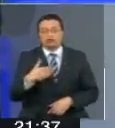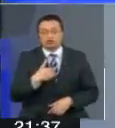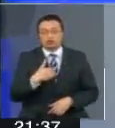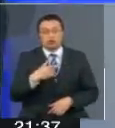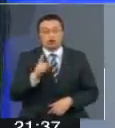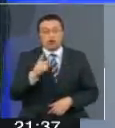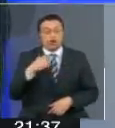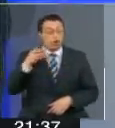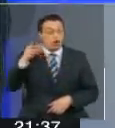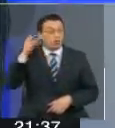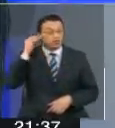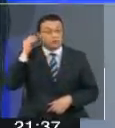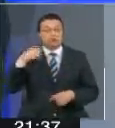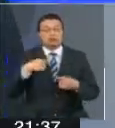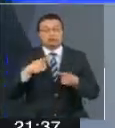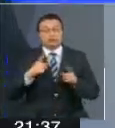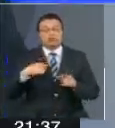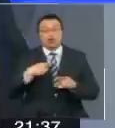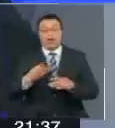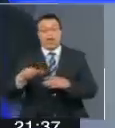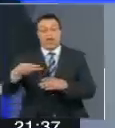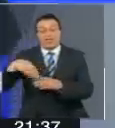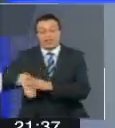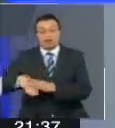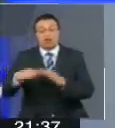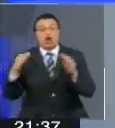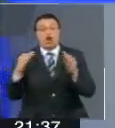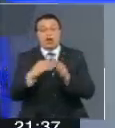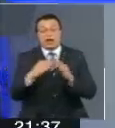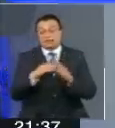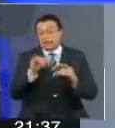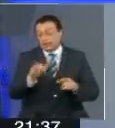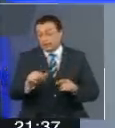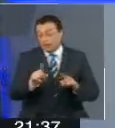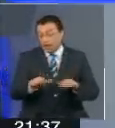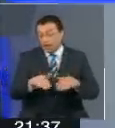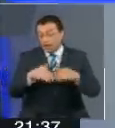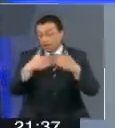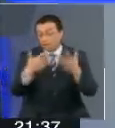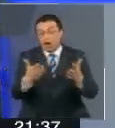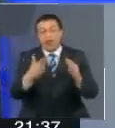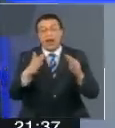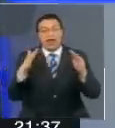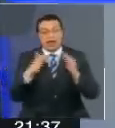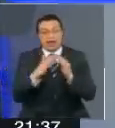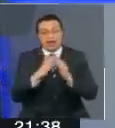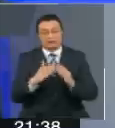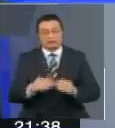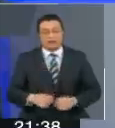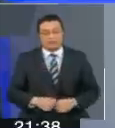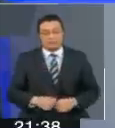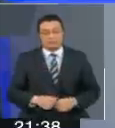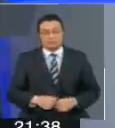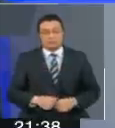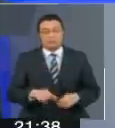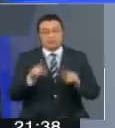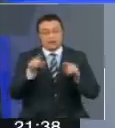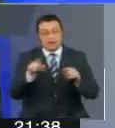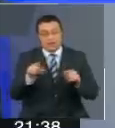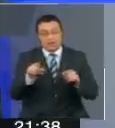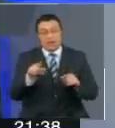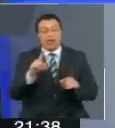lo escuché, puesto que yo estaba adentro de la casa y él estaba fuera de la casa. Él